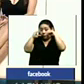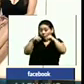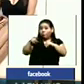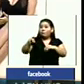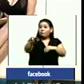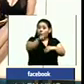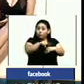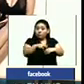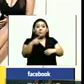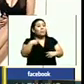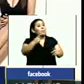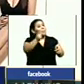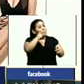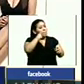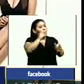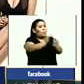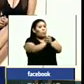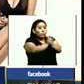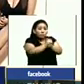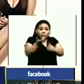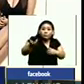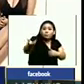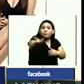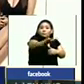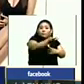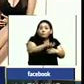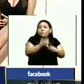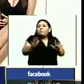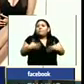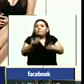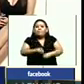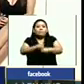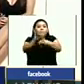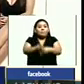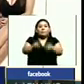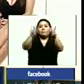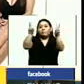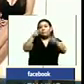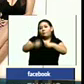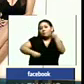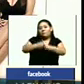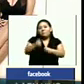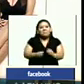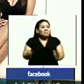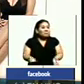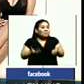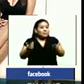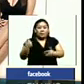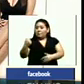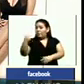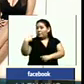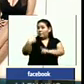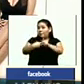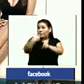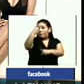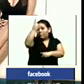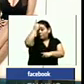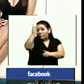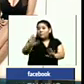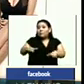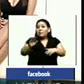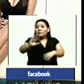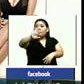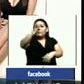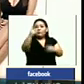amigos televidentes. Pamela, un gusto estar con todos ustedes acá. Y bueno, comentarles que en los deportes vamos a hablar acerca de lo que pasó este fin de semana en la